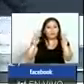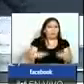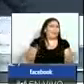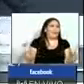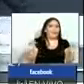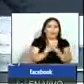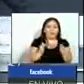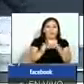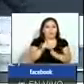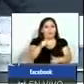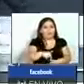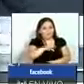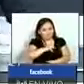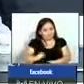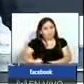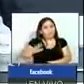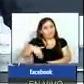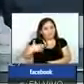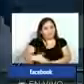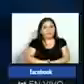También aquí en El Salvador Regresamos